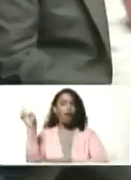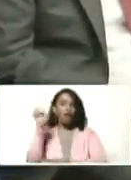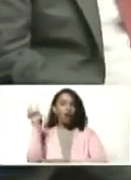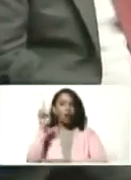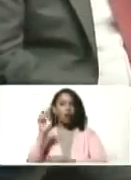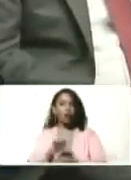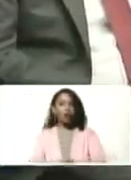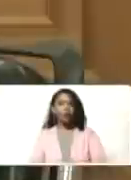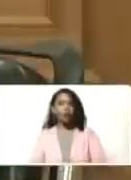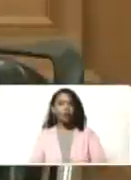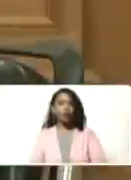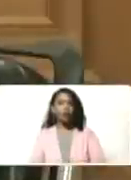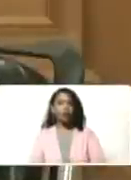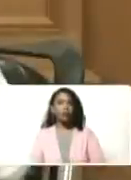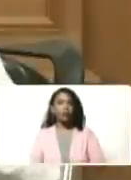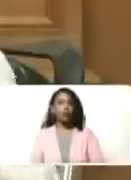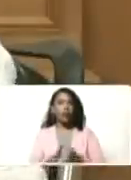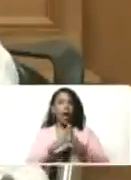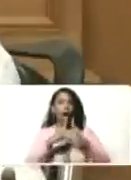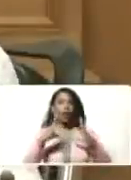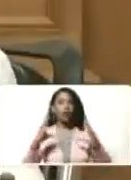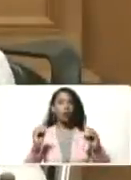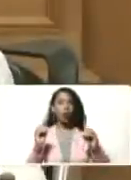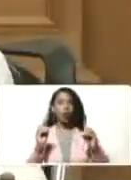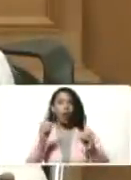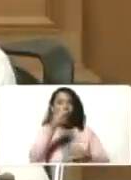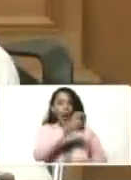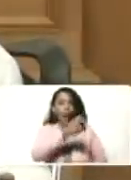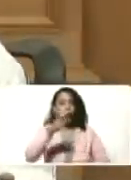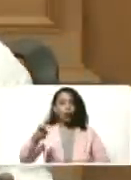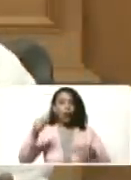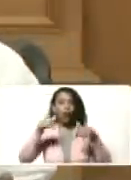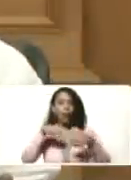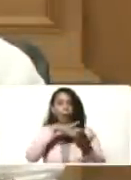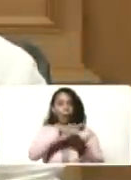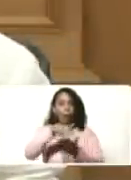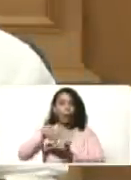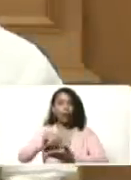venezolana, a todos los y todas los ciudadanos aquí presentes.